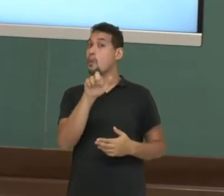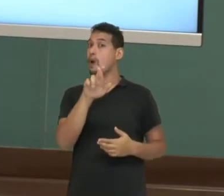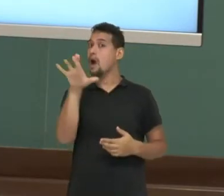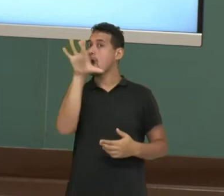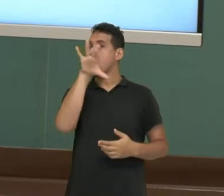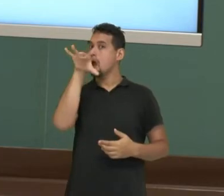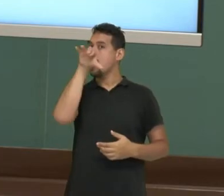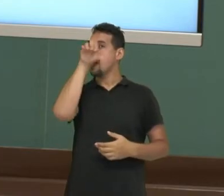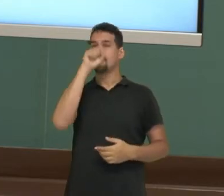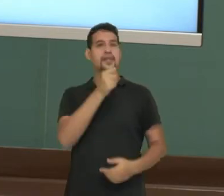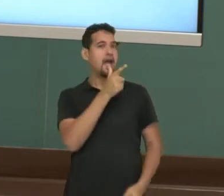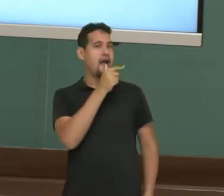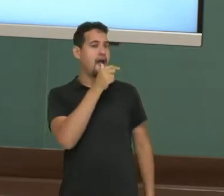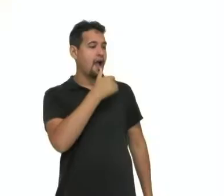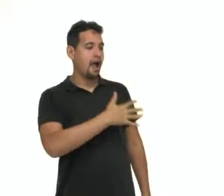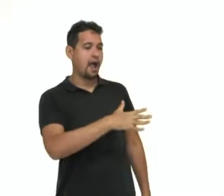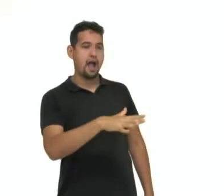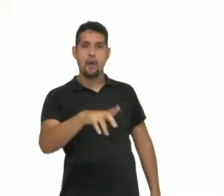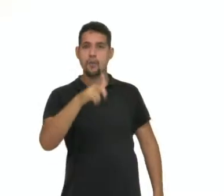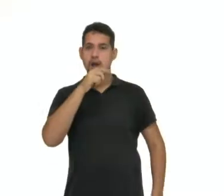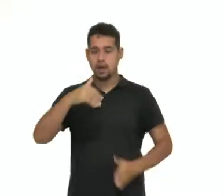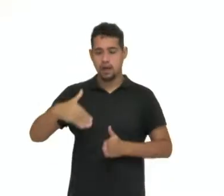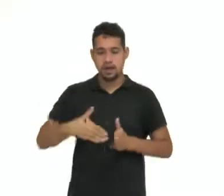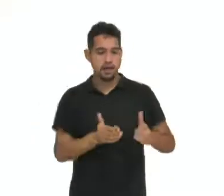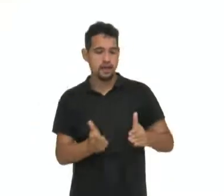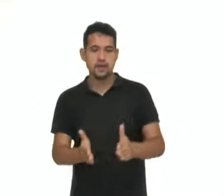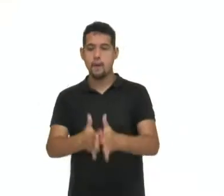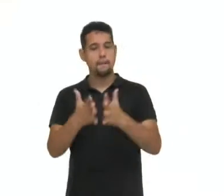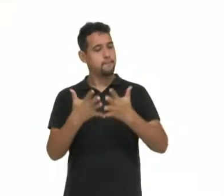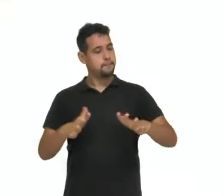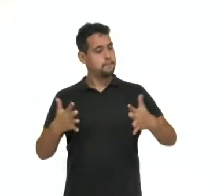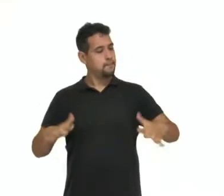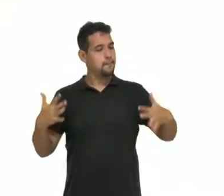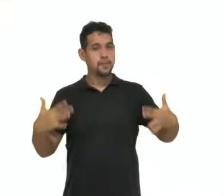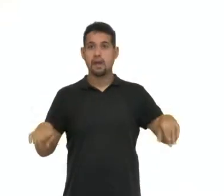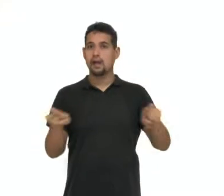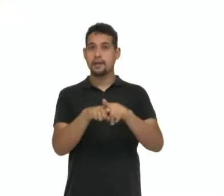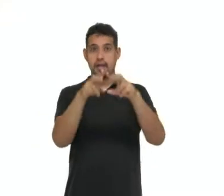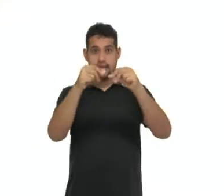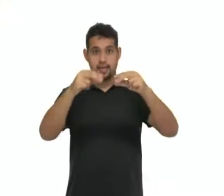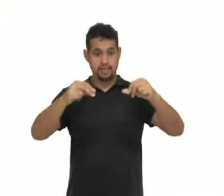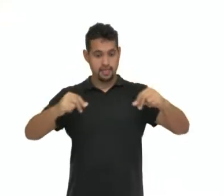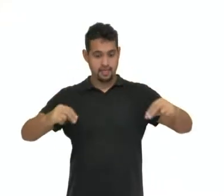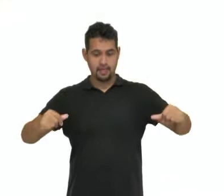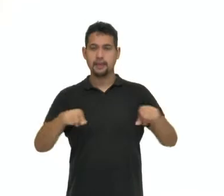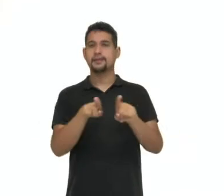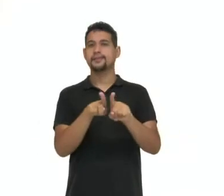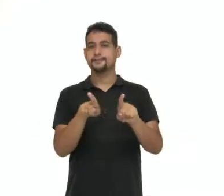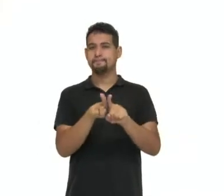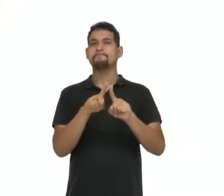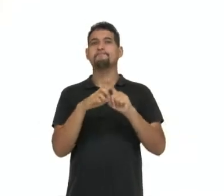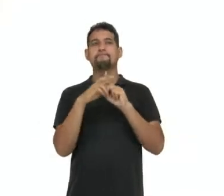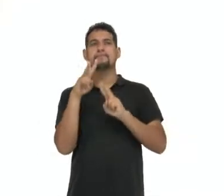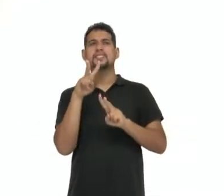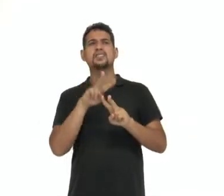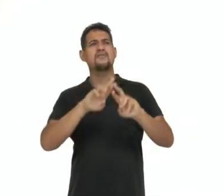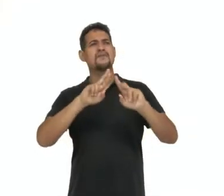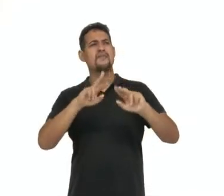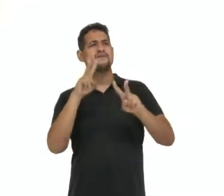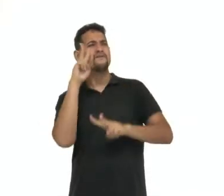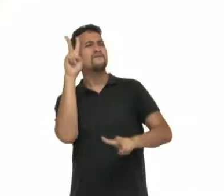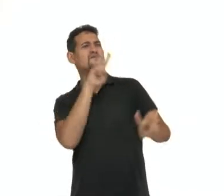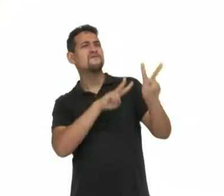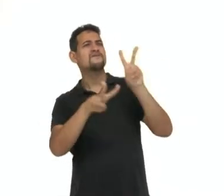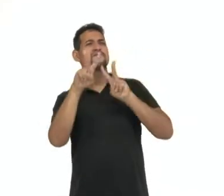el agua, ríos, mares, en el suelo, visual, capa